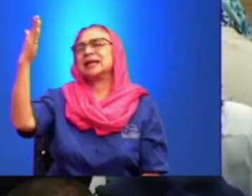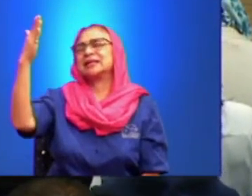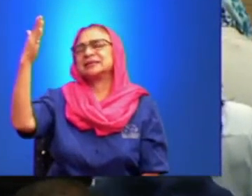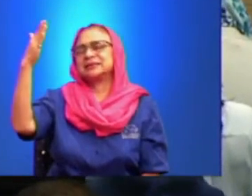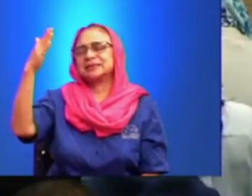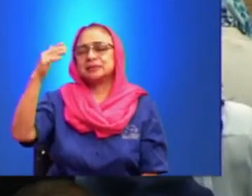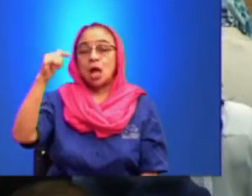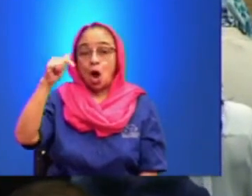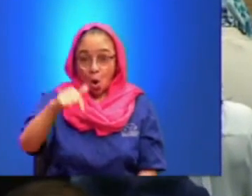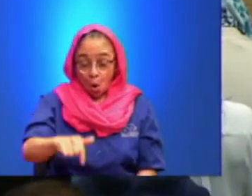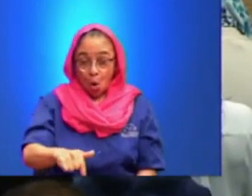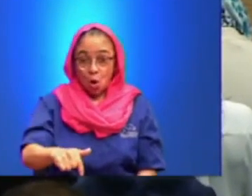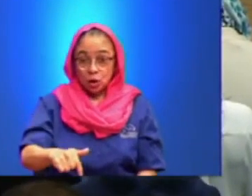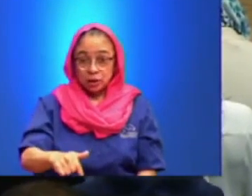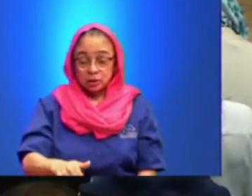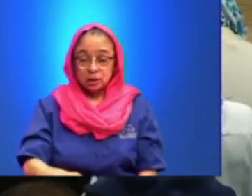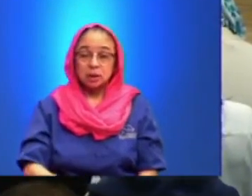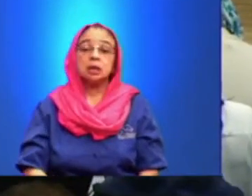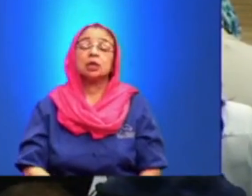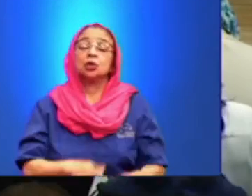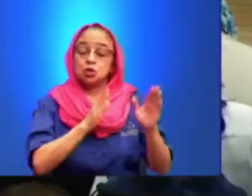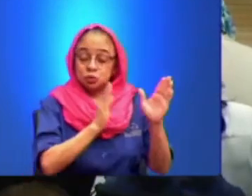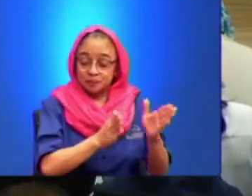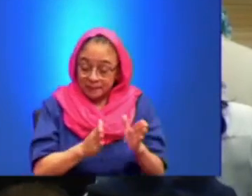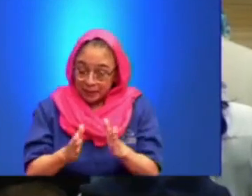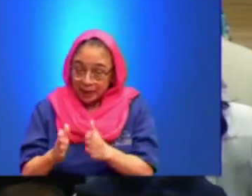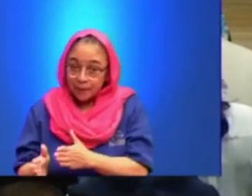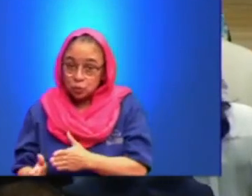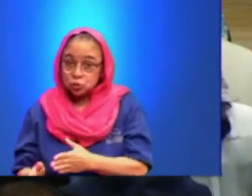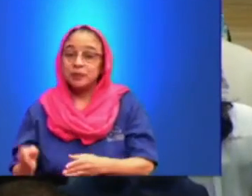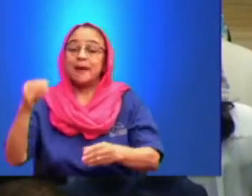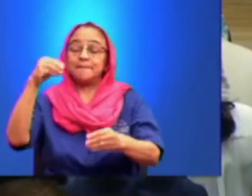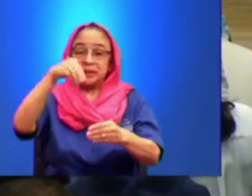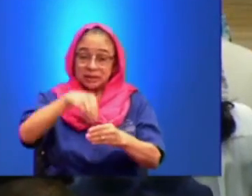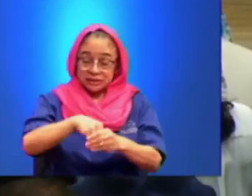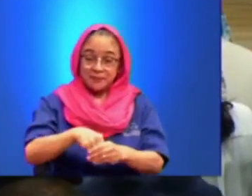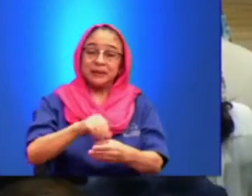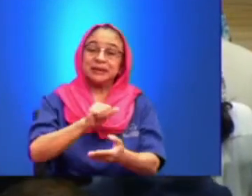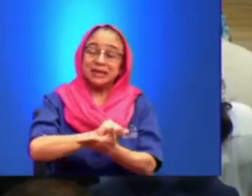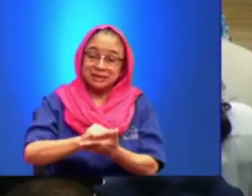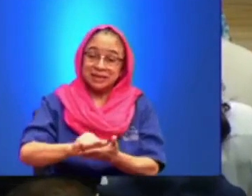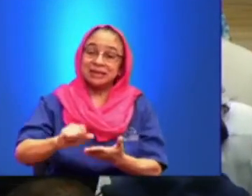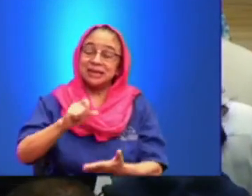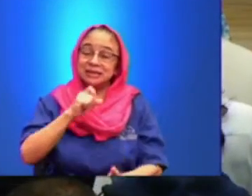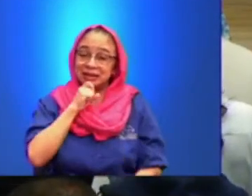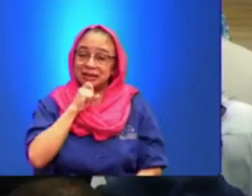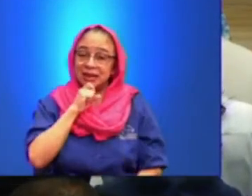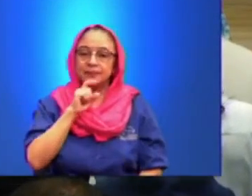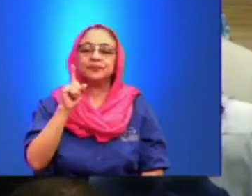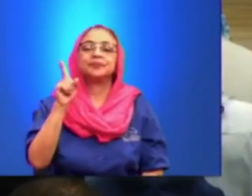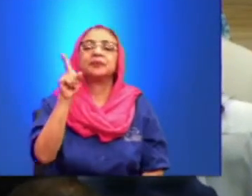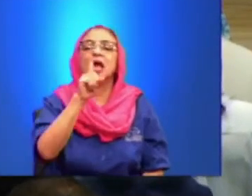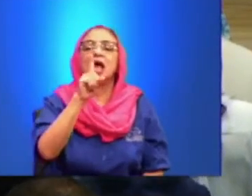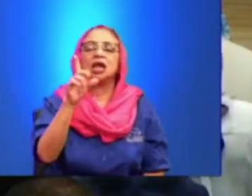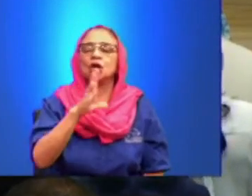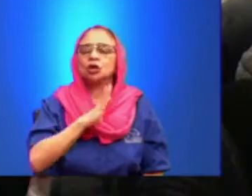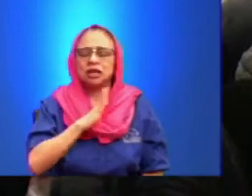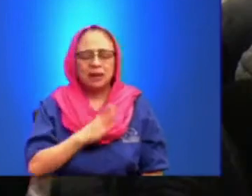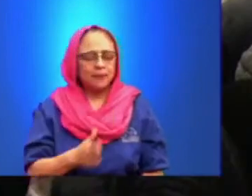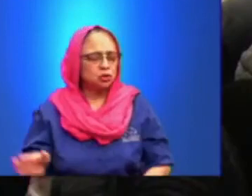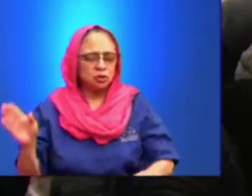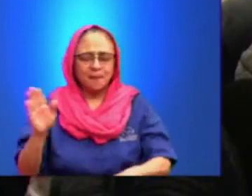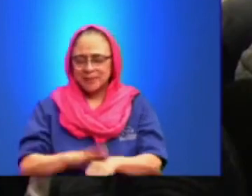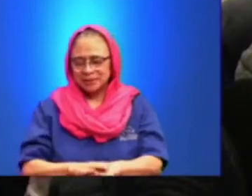nos preparamos señor para participar de esta santa cena no tenemos más que darte